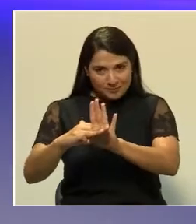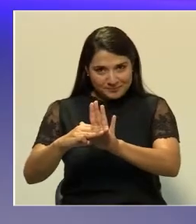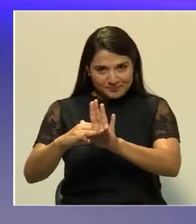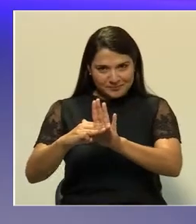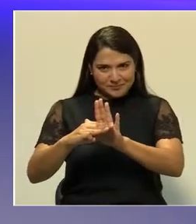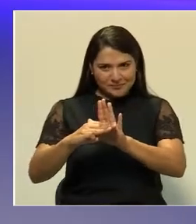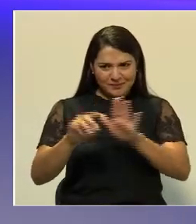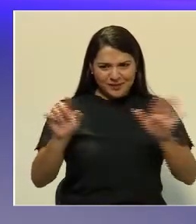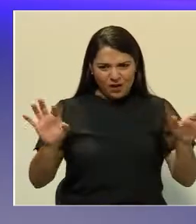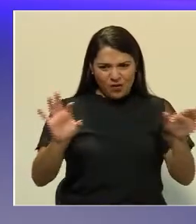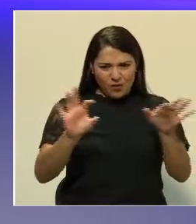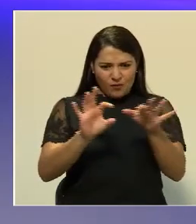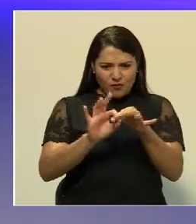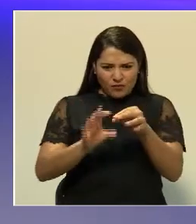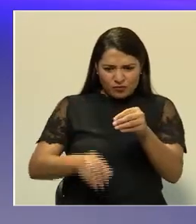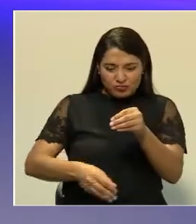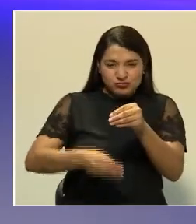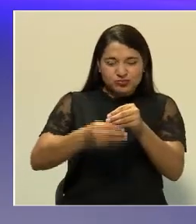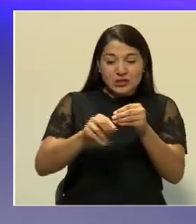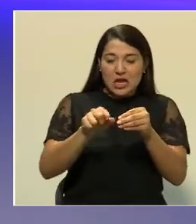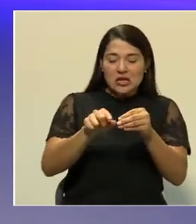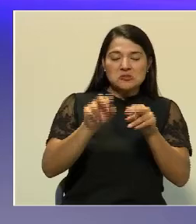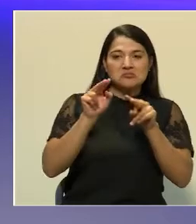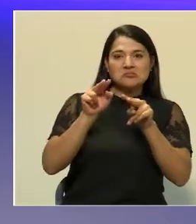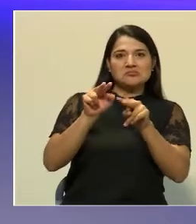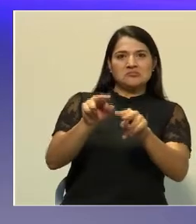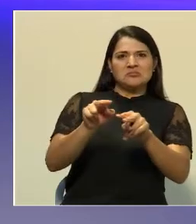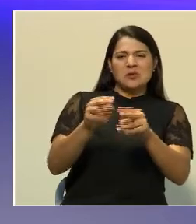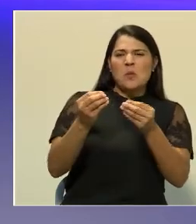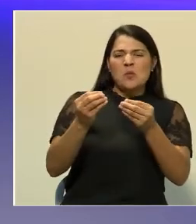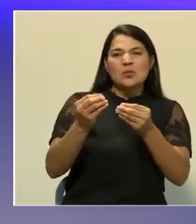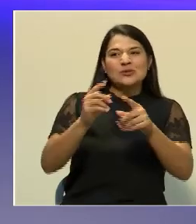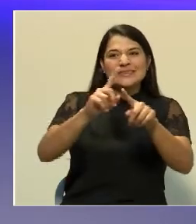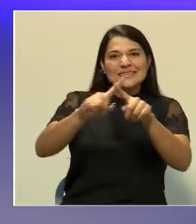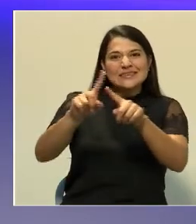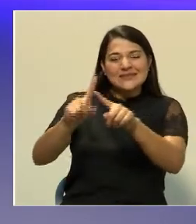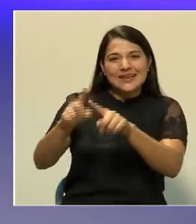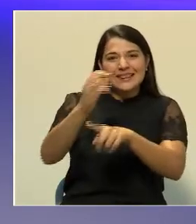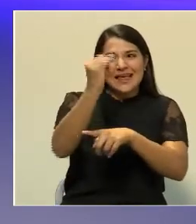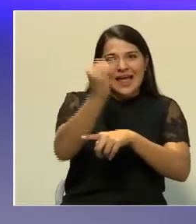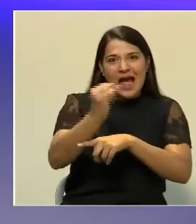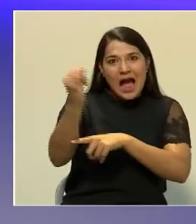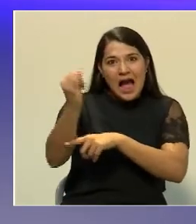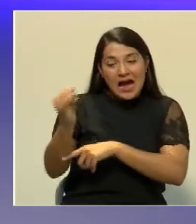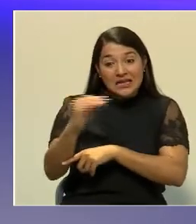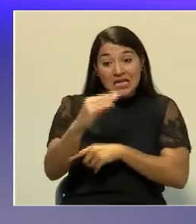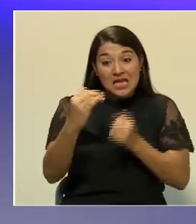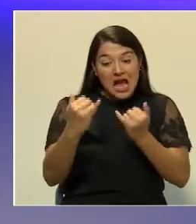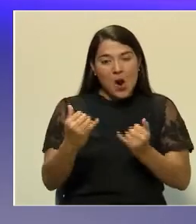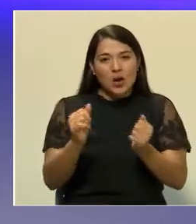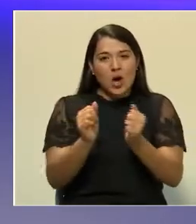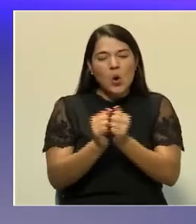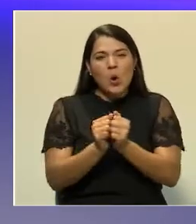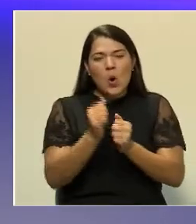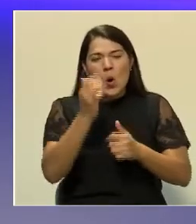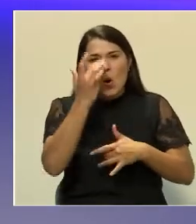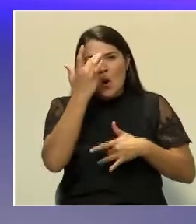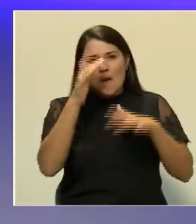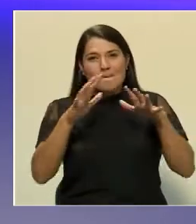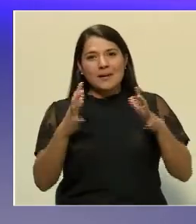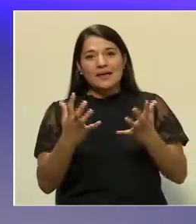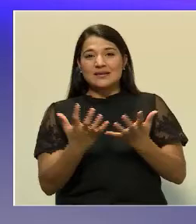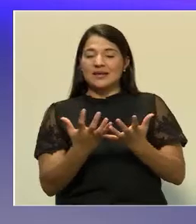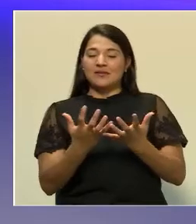resultado es un panorama muy ecléctico de disciplinas y saberes que hoy con la pandemia se ven